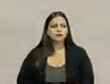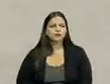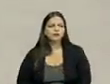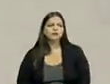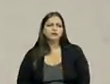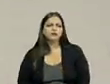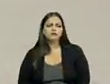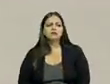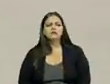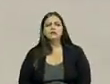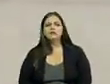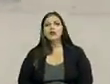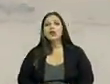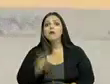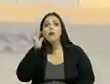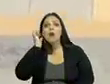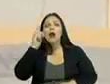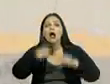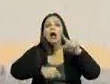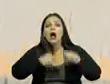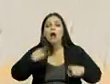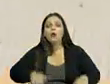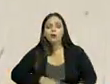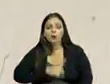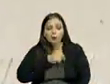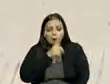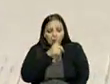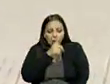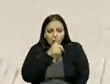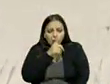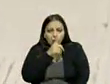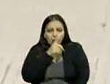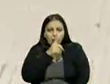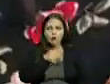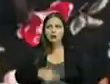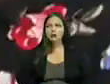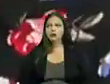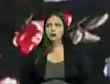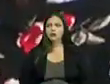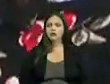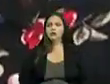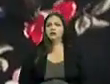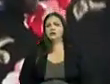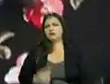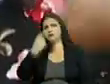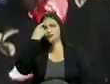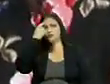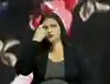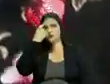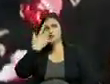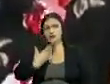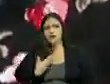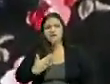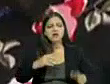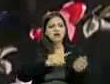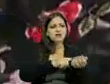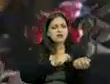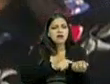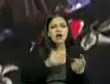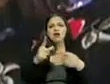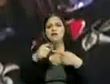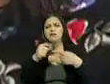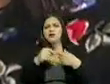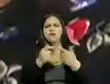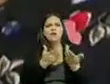debido al trámite que conlleva poner una denuncia como estas. Me puede pasar a mí, le puede pasar a un familiar mío, a mi hermana, a mis primas.